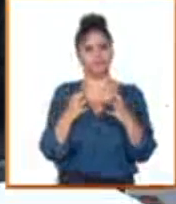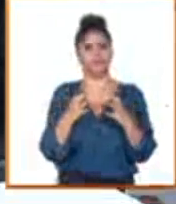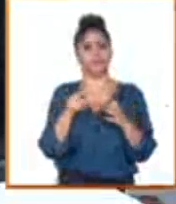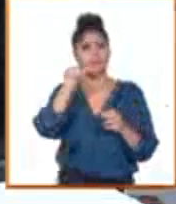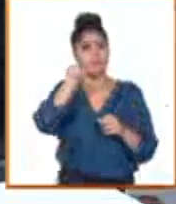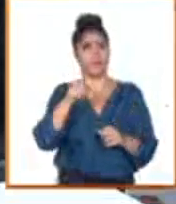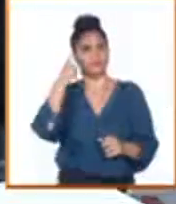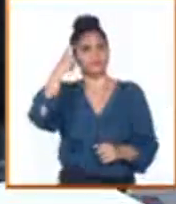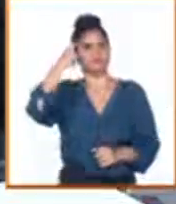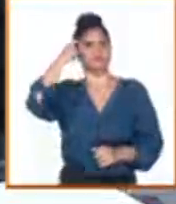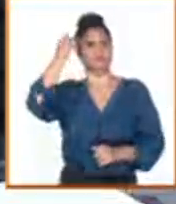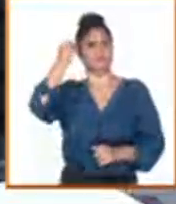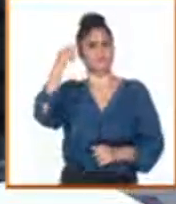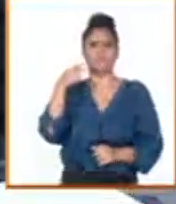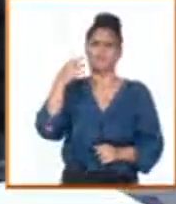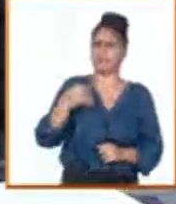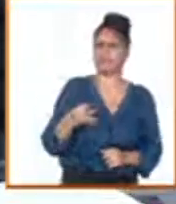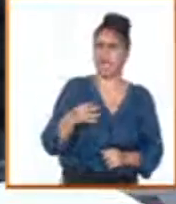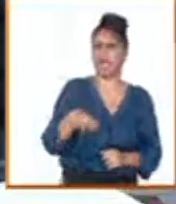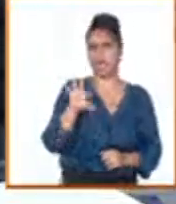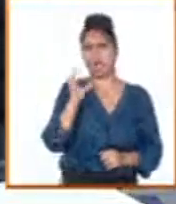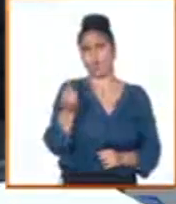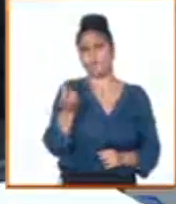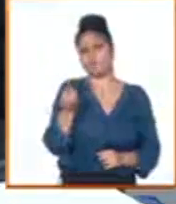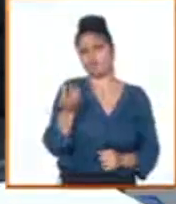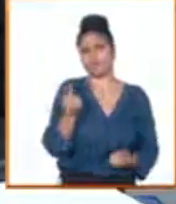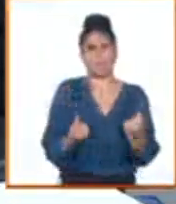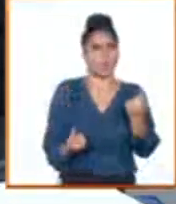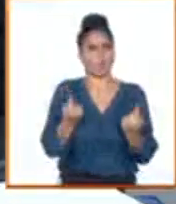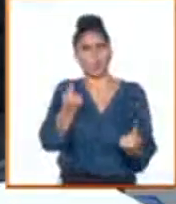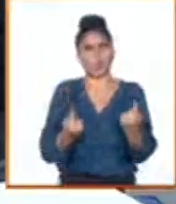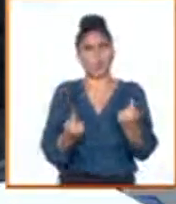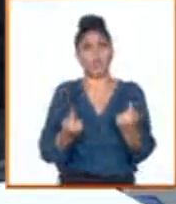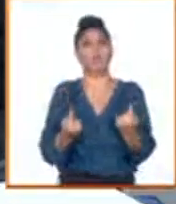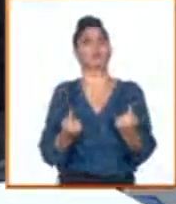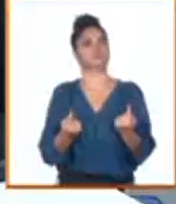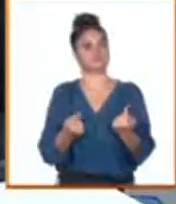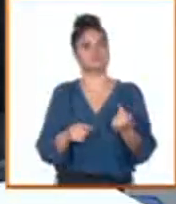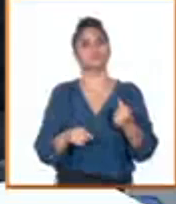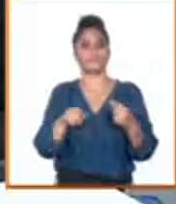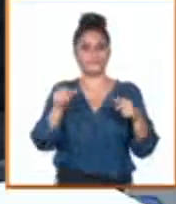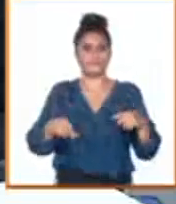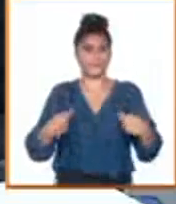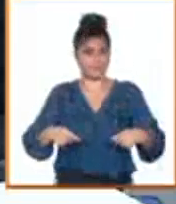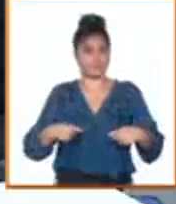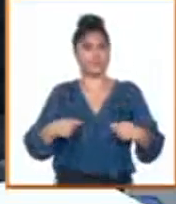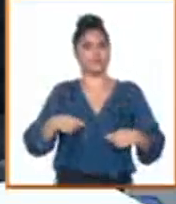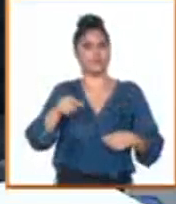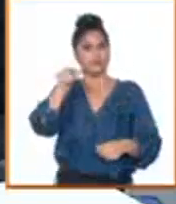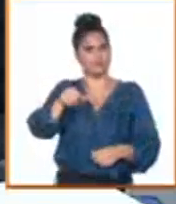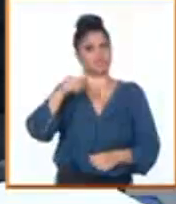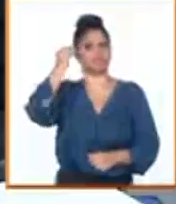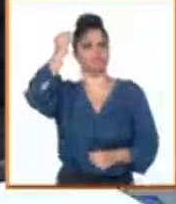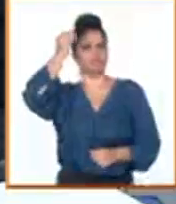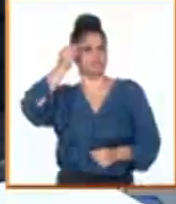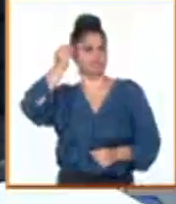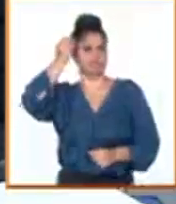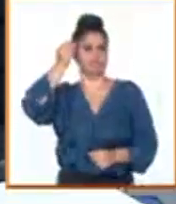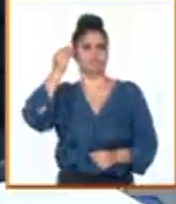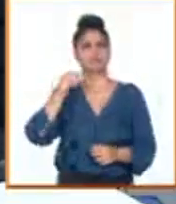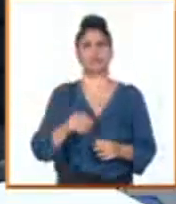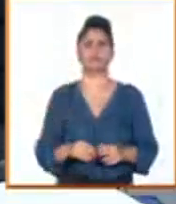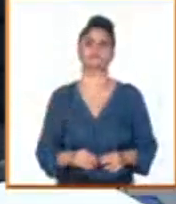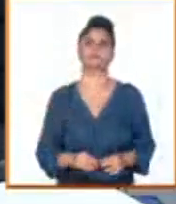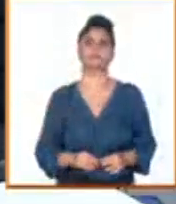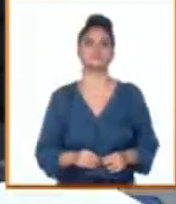como contenido, también estaríamos errando el tiro en materia comunicacional. Entonces yo creo que esta es hoy